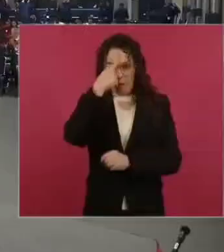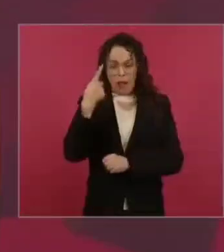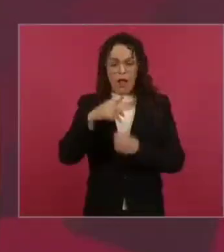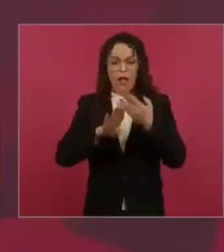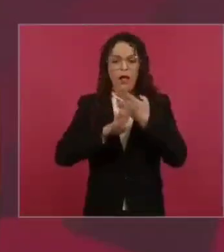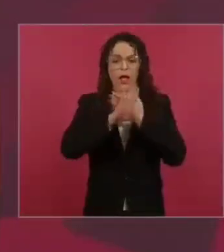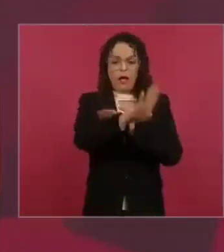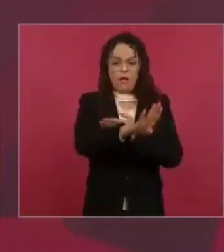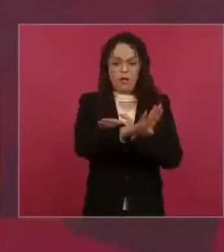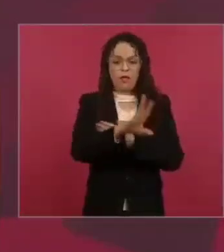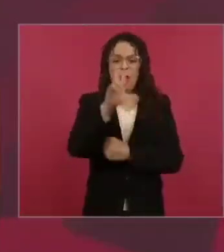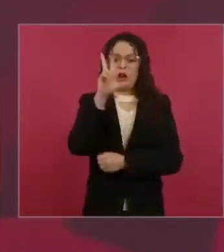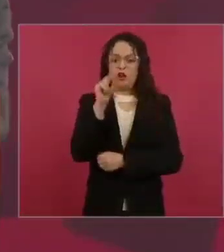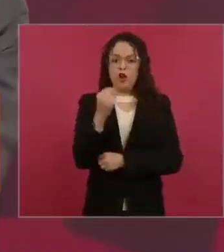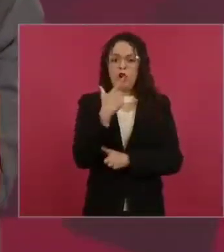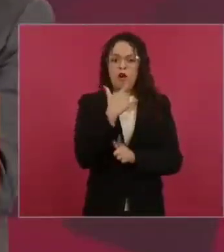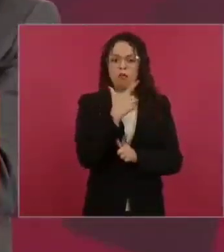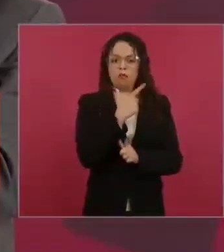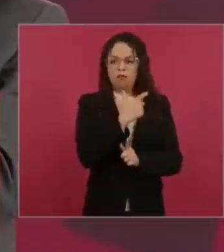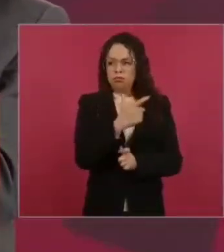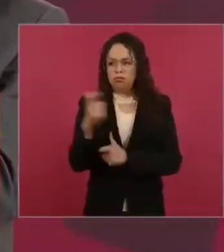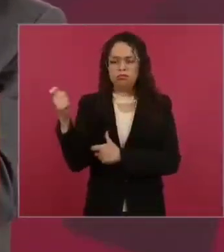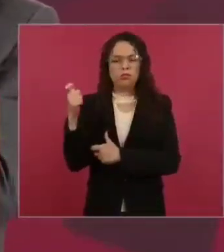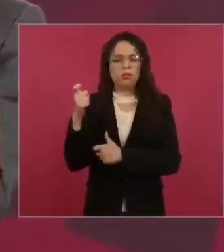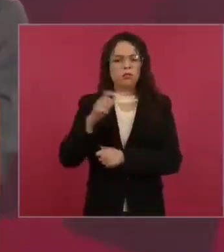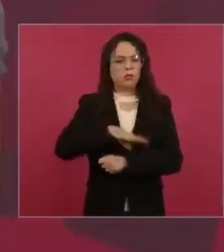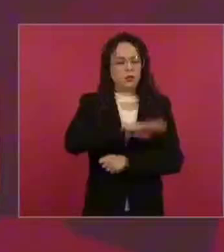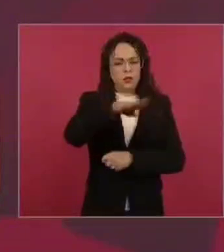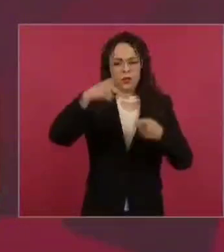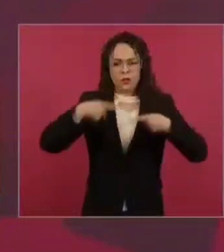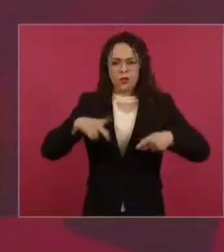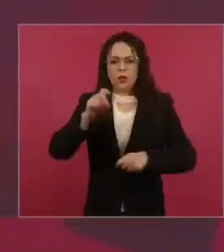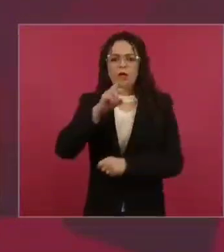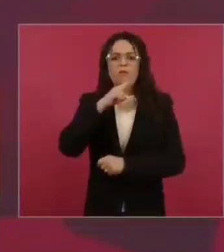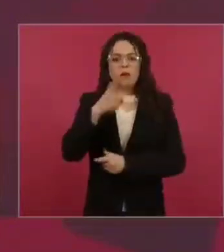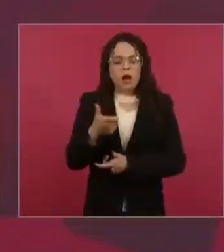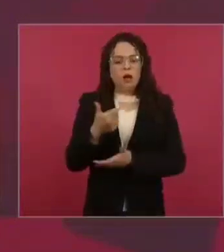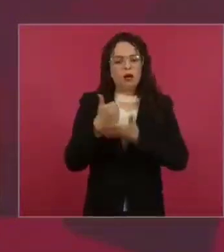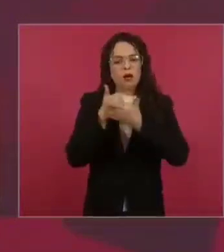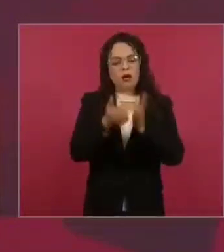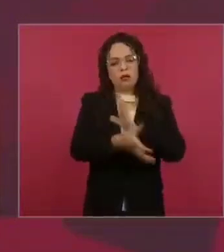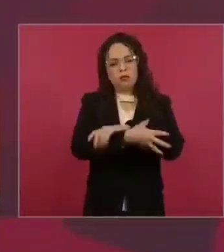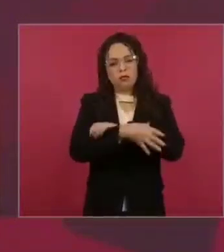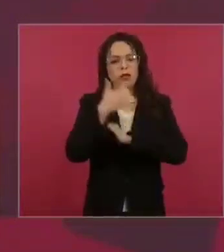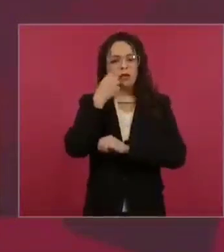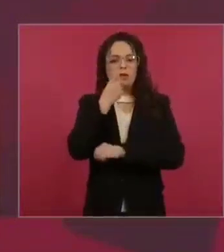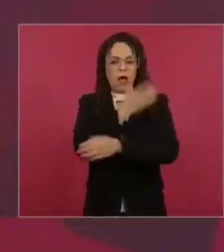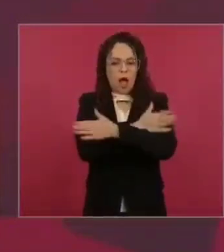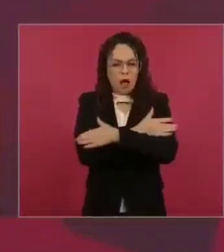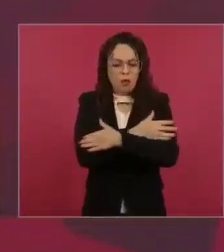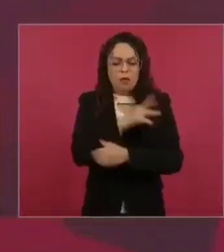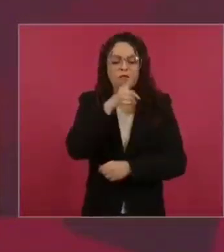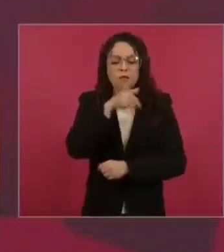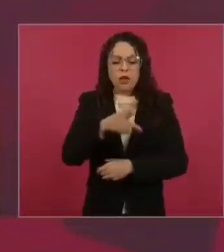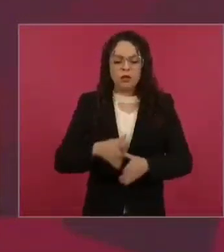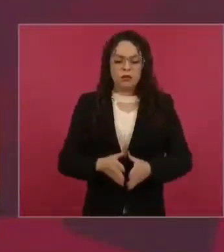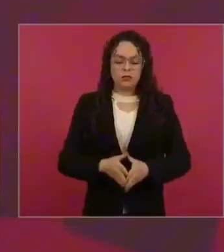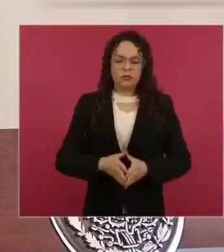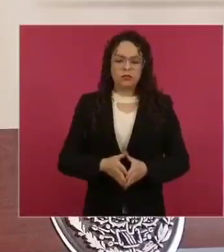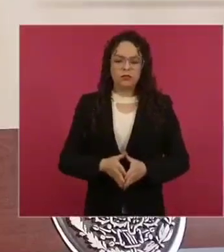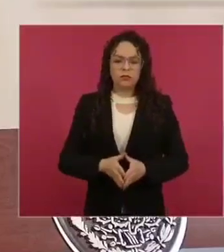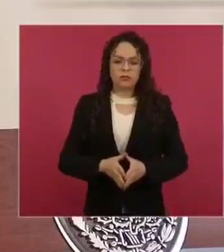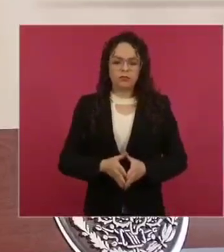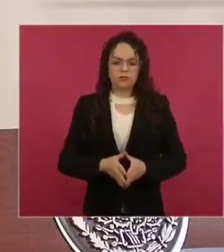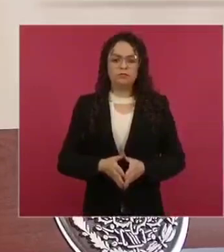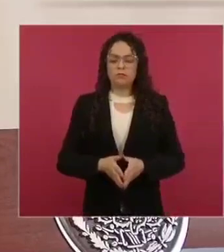la narrativa, he estado checando Twitter, la narrativa de los tuiteros conservadores es que